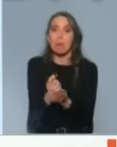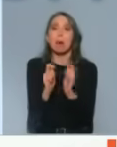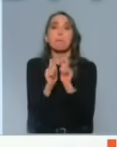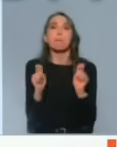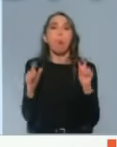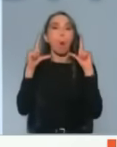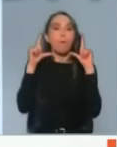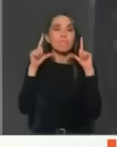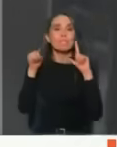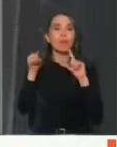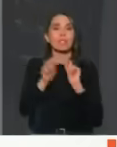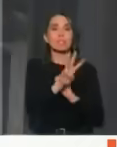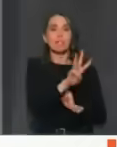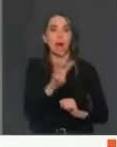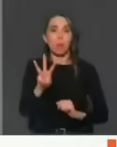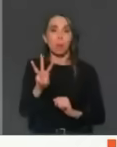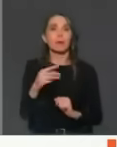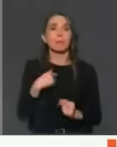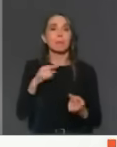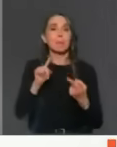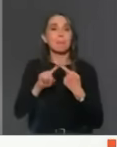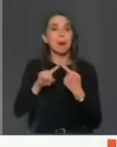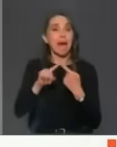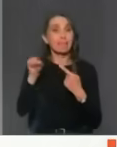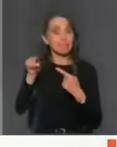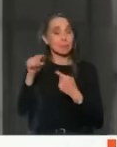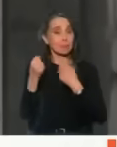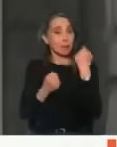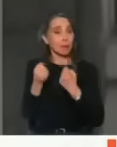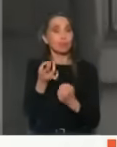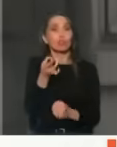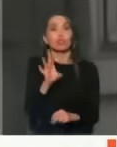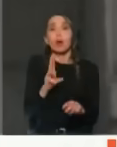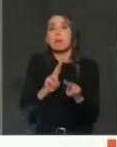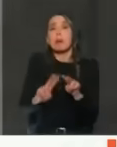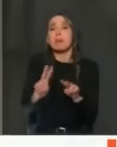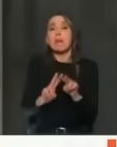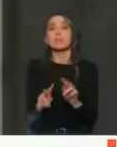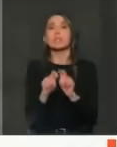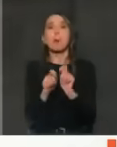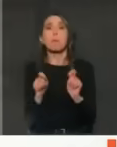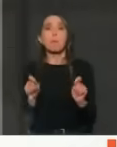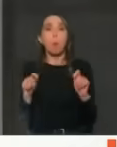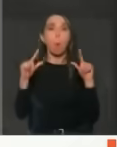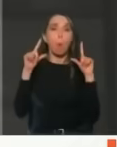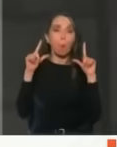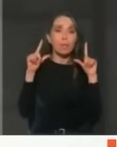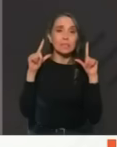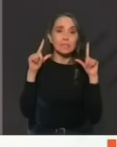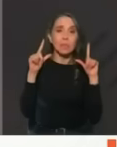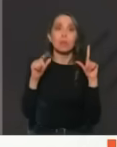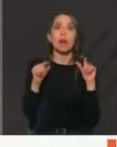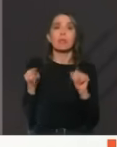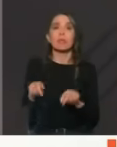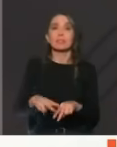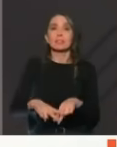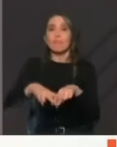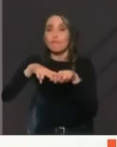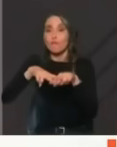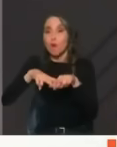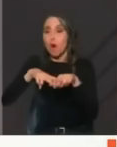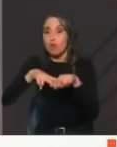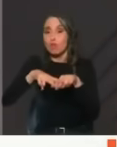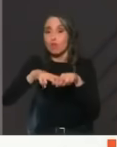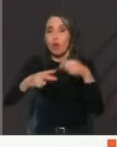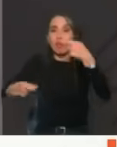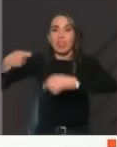de la cuestionada página. Mi participación solamente fue hacer algún tipo de publicidad ya de este fondo y